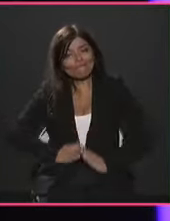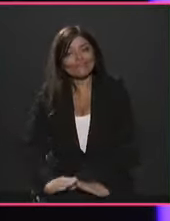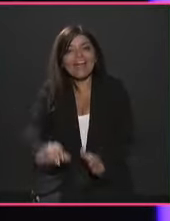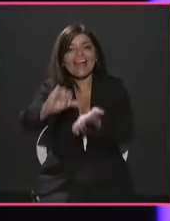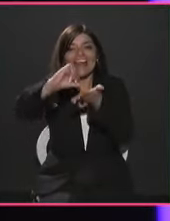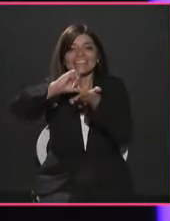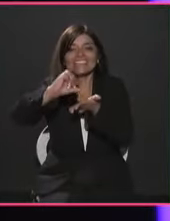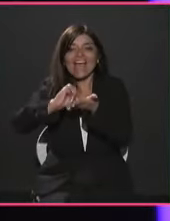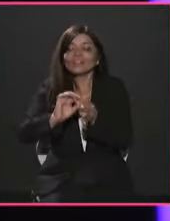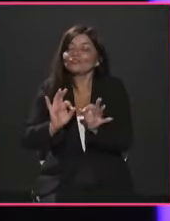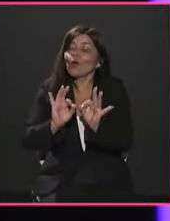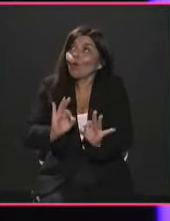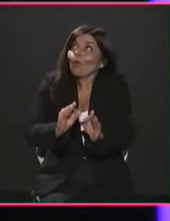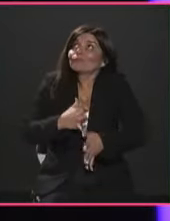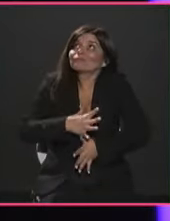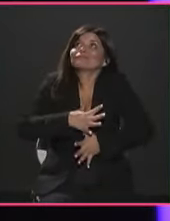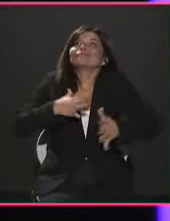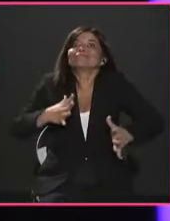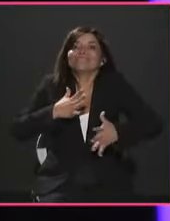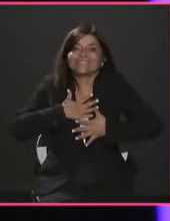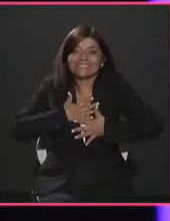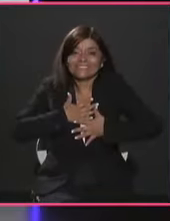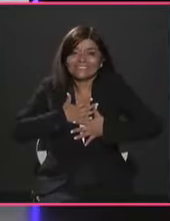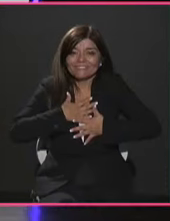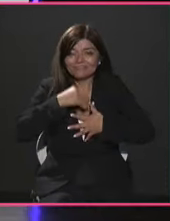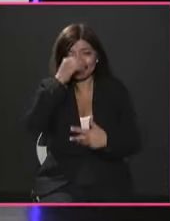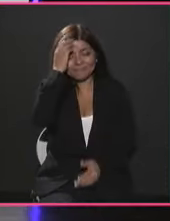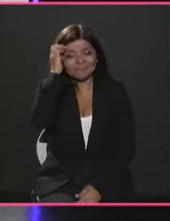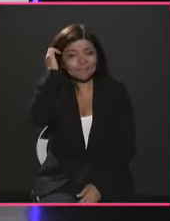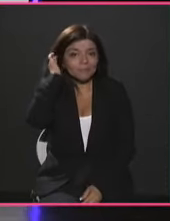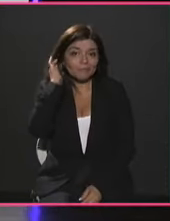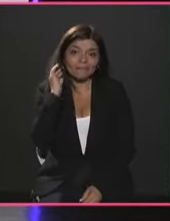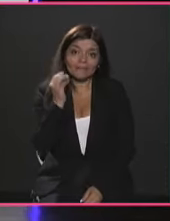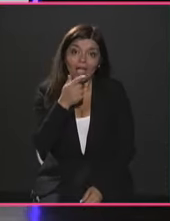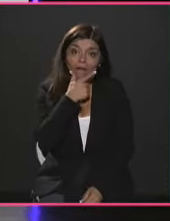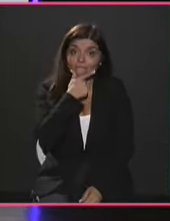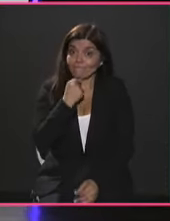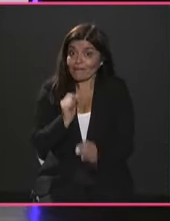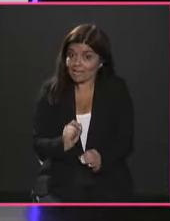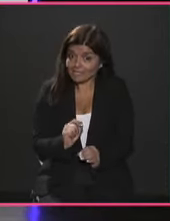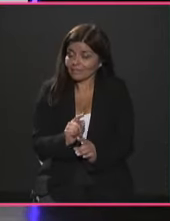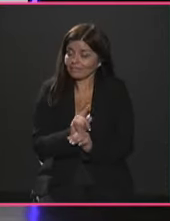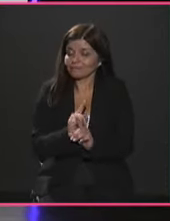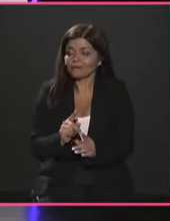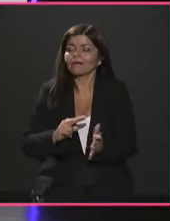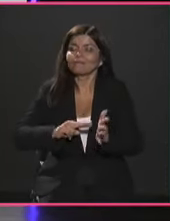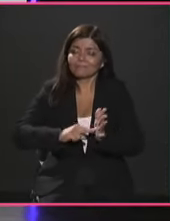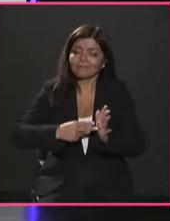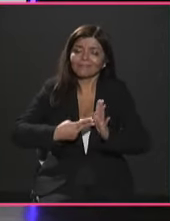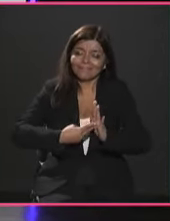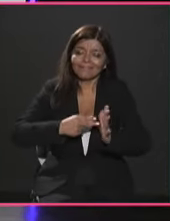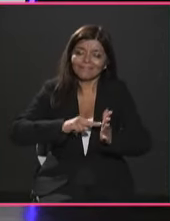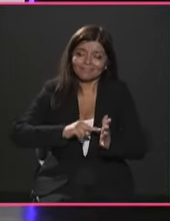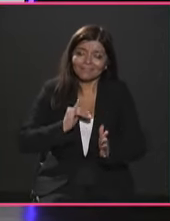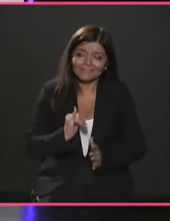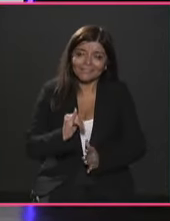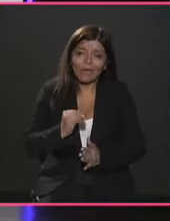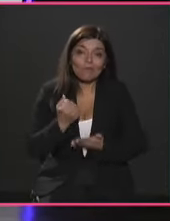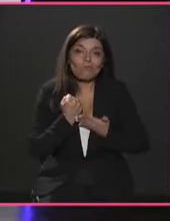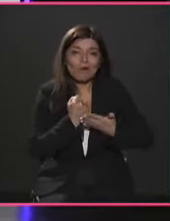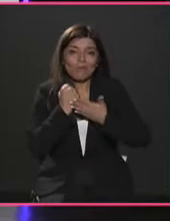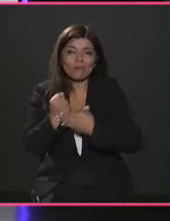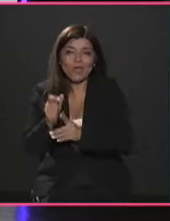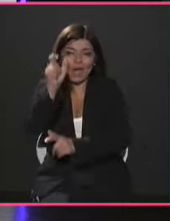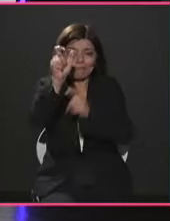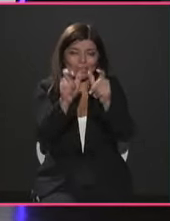centro que es una locura para mí no ha sido todo tan fantástico hemos tenido problemas también pero hemos podido ayudar